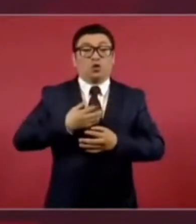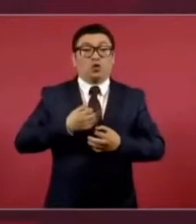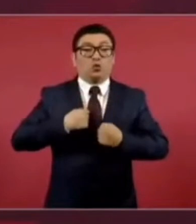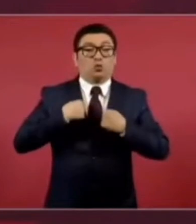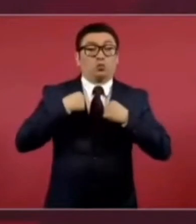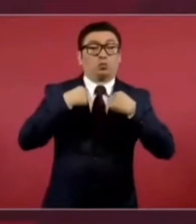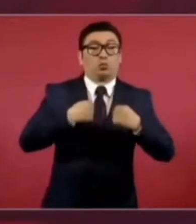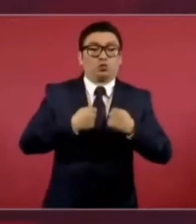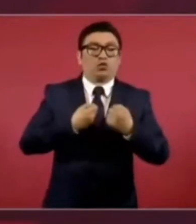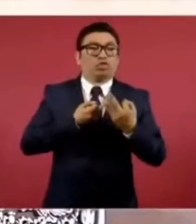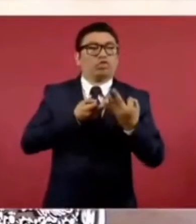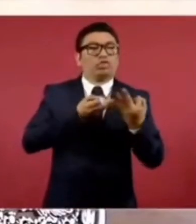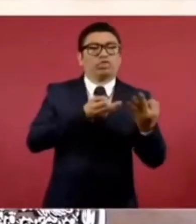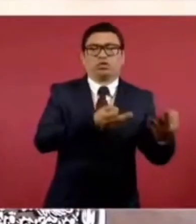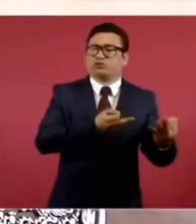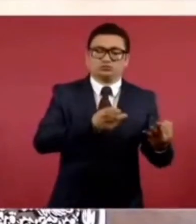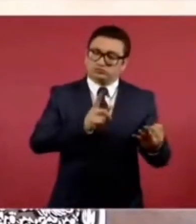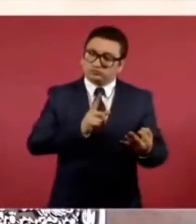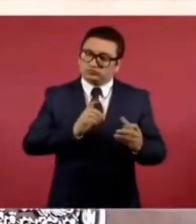poder